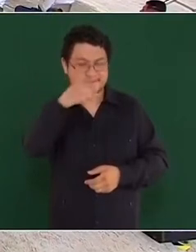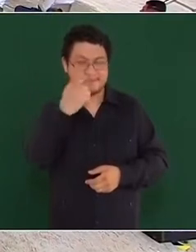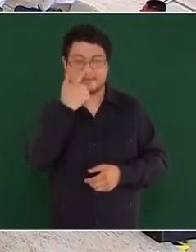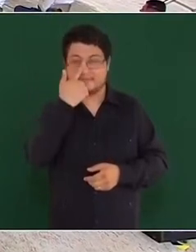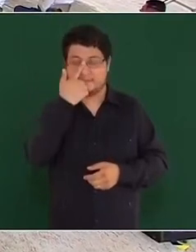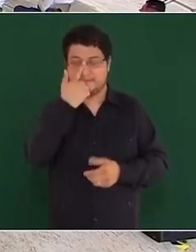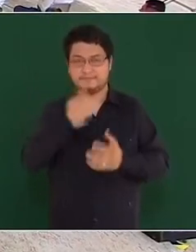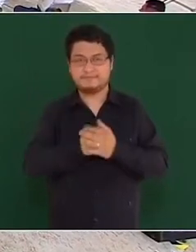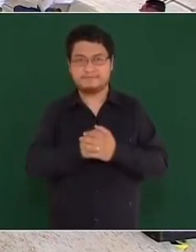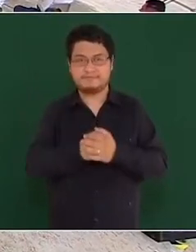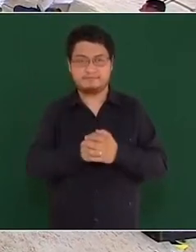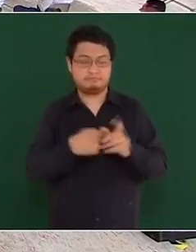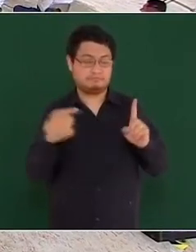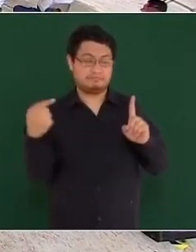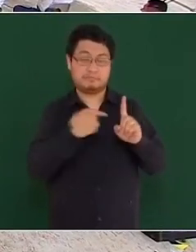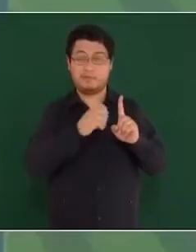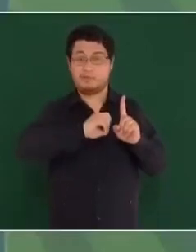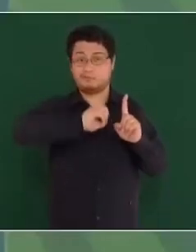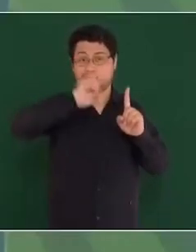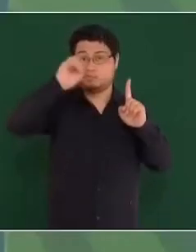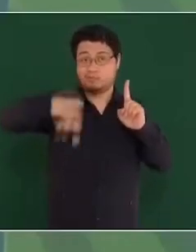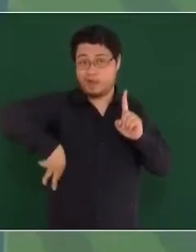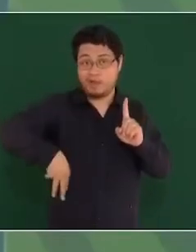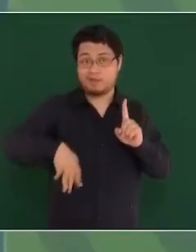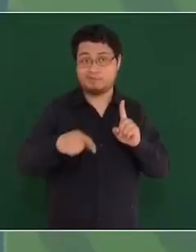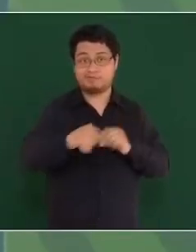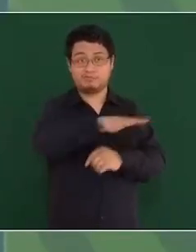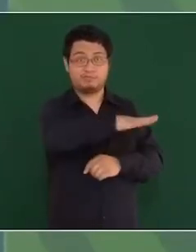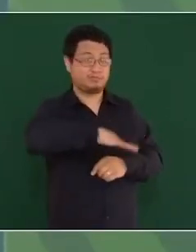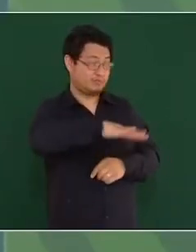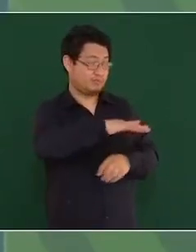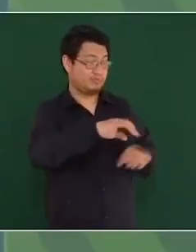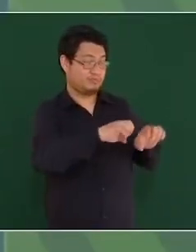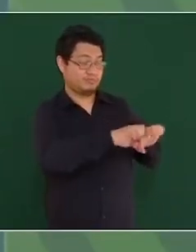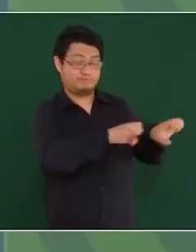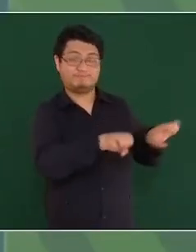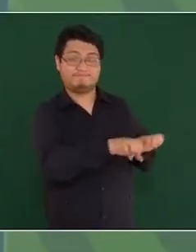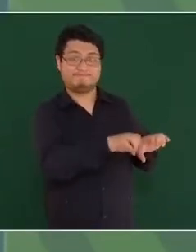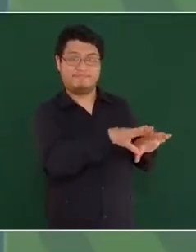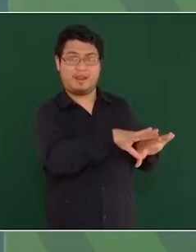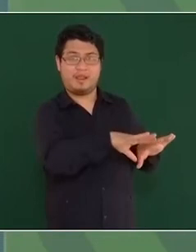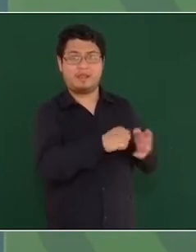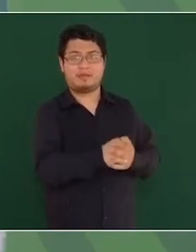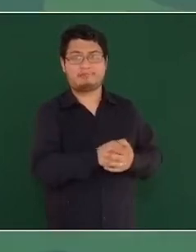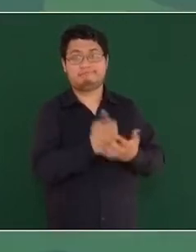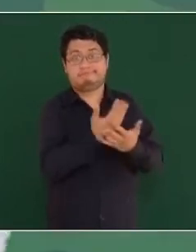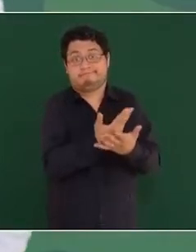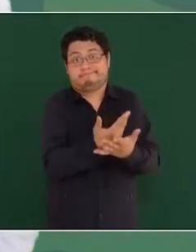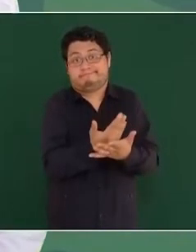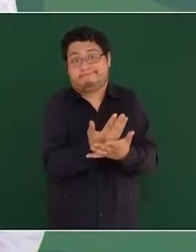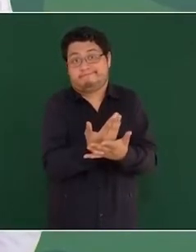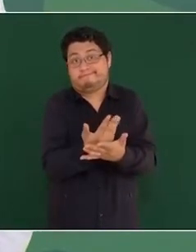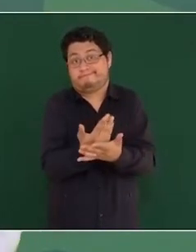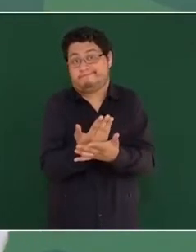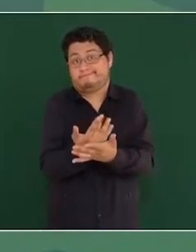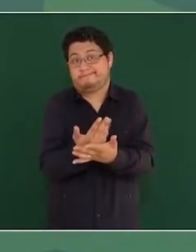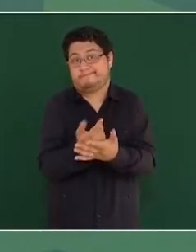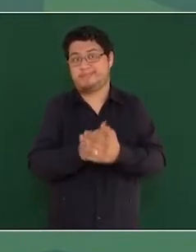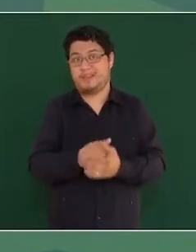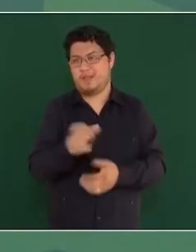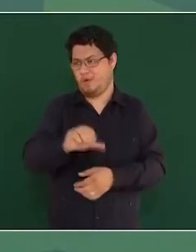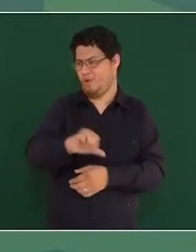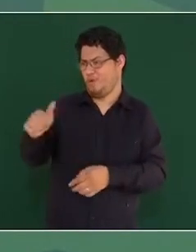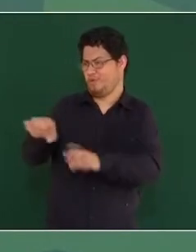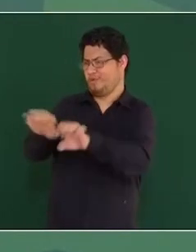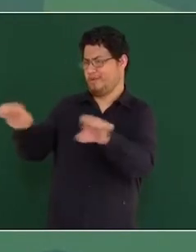si alguien pierde una encuesta, ¿lo van a estar esperando en otro